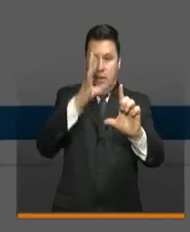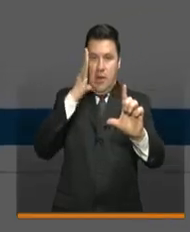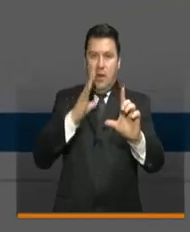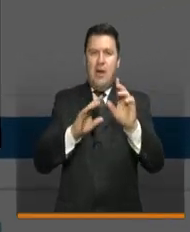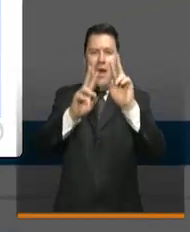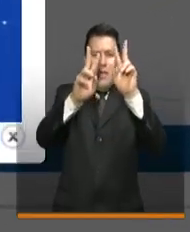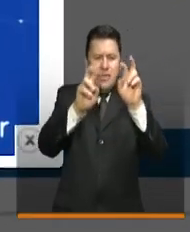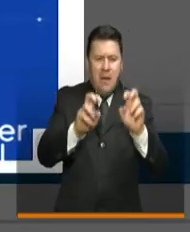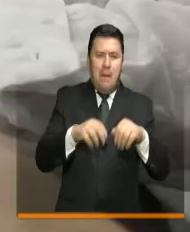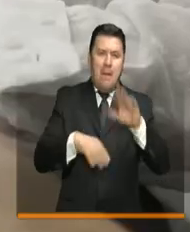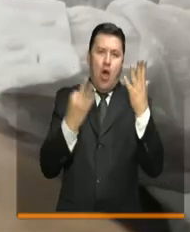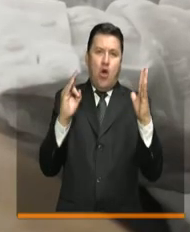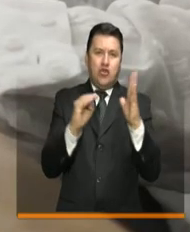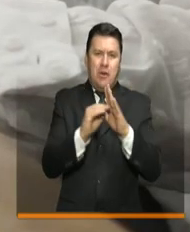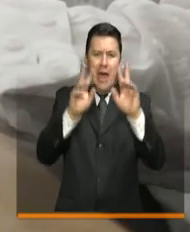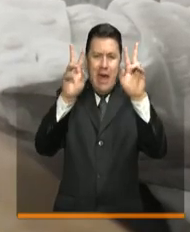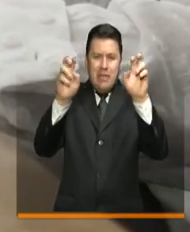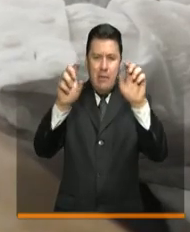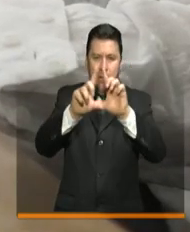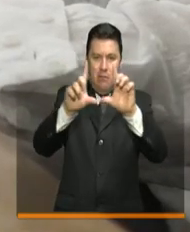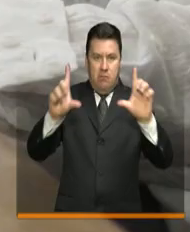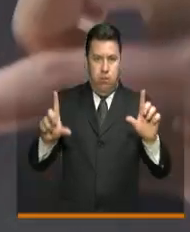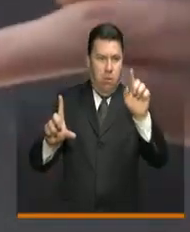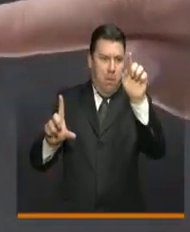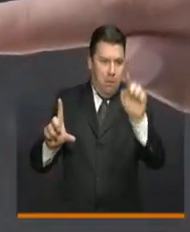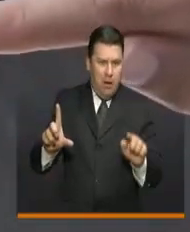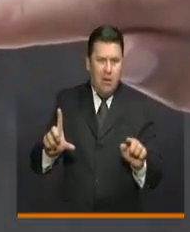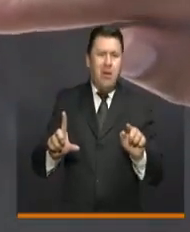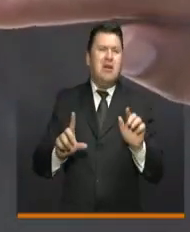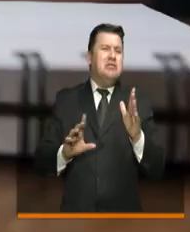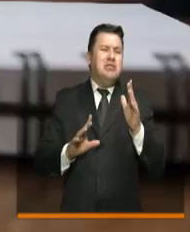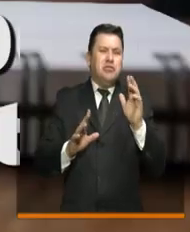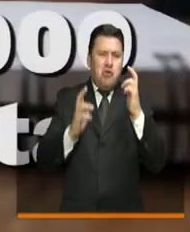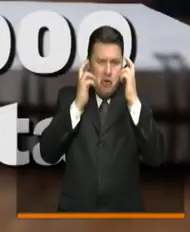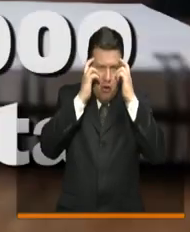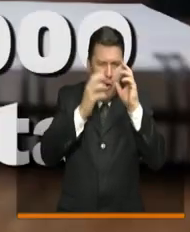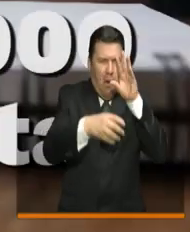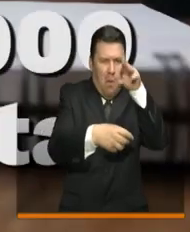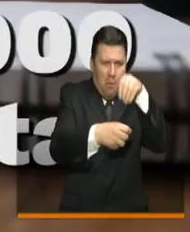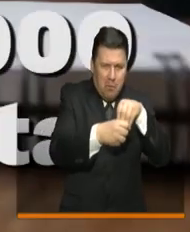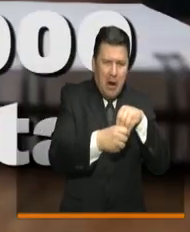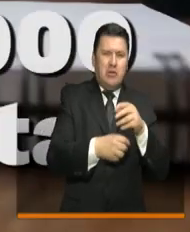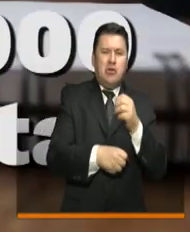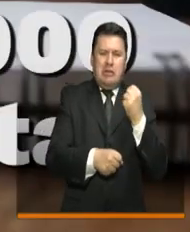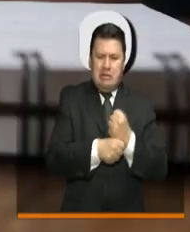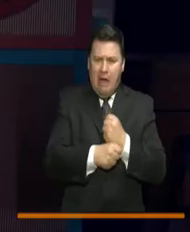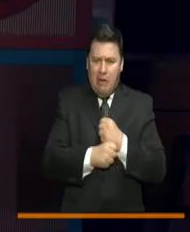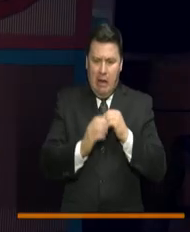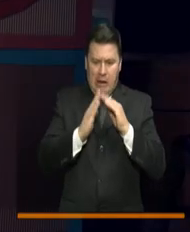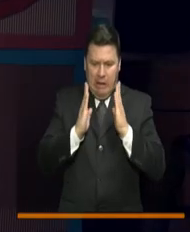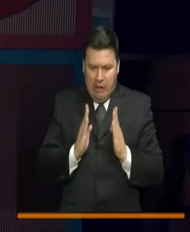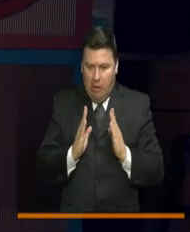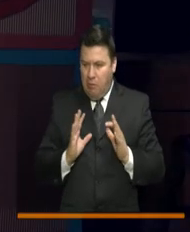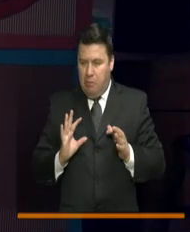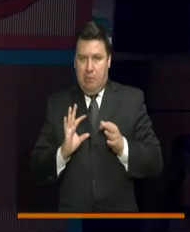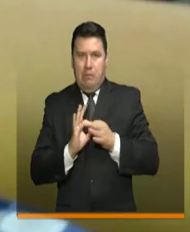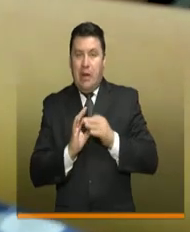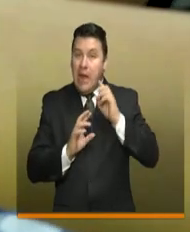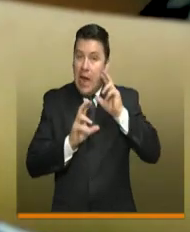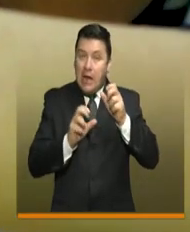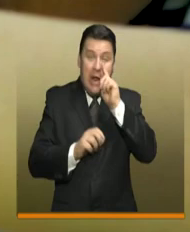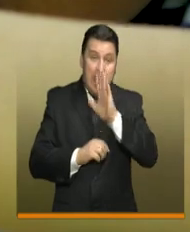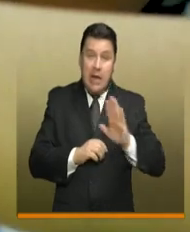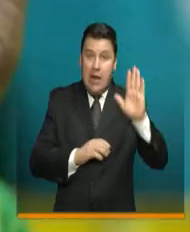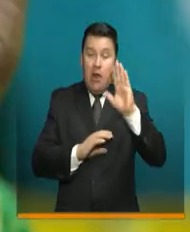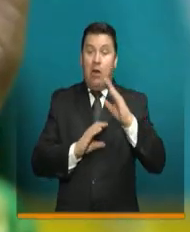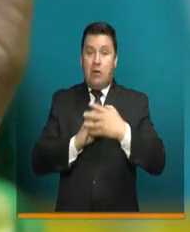todos, más de 80.000 contenidos educativos de todas las áreas del conocimiento. Y a ese trabajo en casa también se unió la Radio Nacional